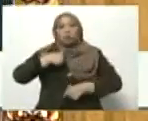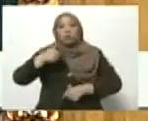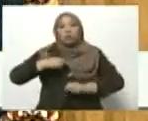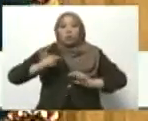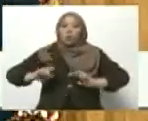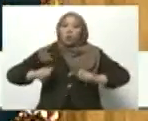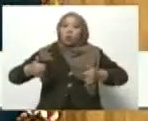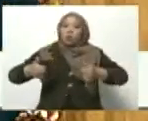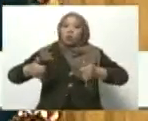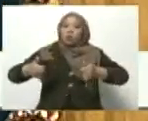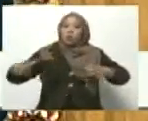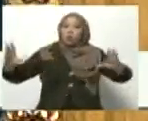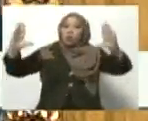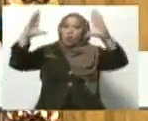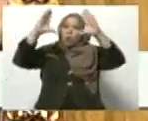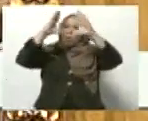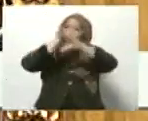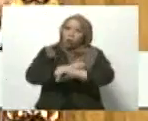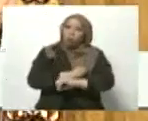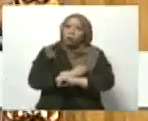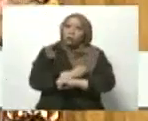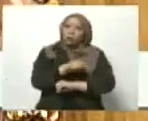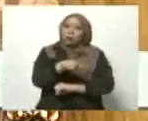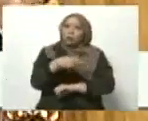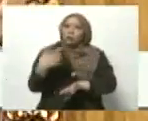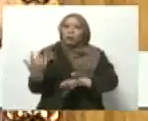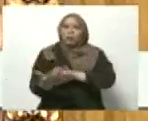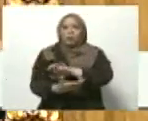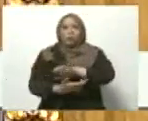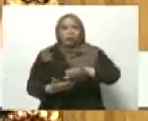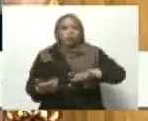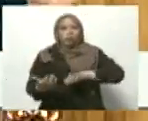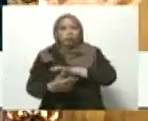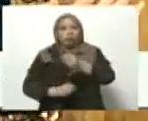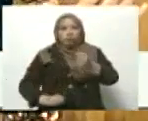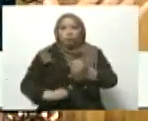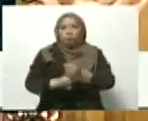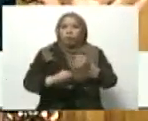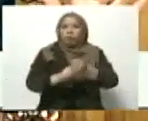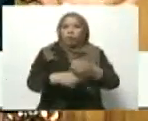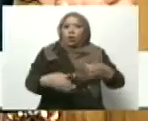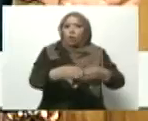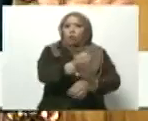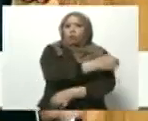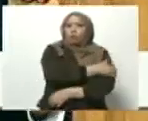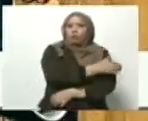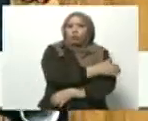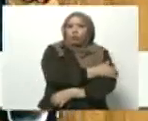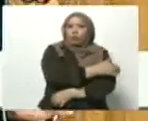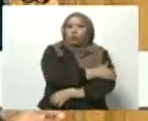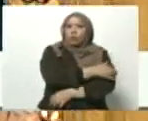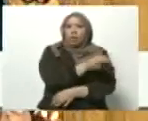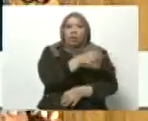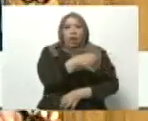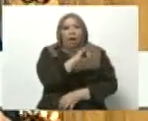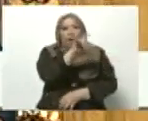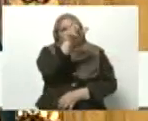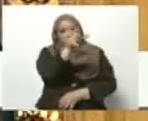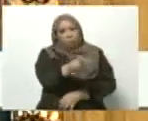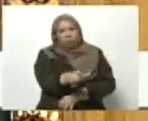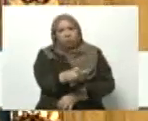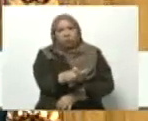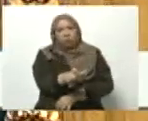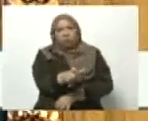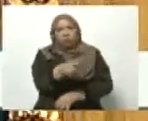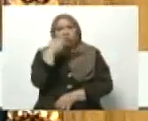apagón, yo dije, aquí hay la mano o de la oposición o de alguien, él no dice quién, alguien que parece